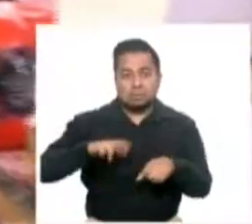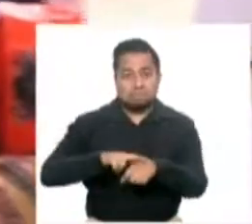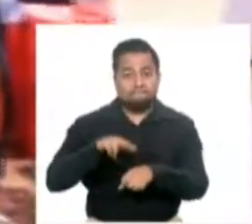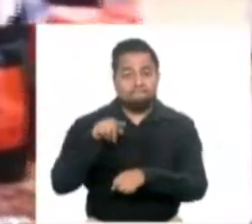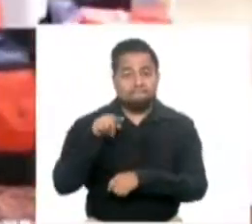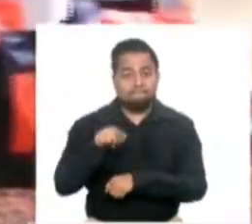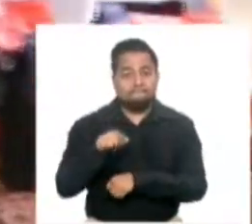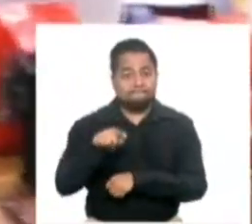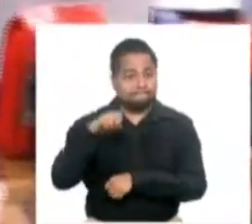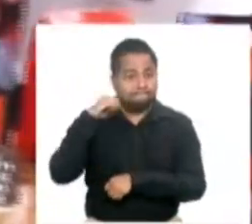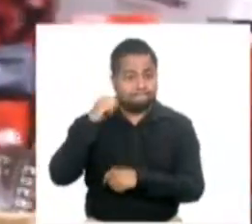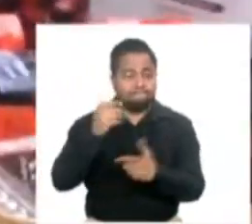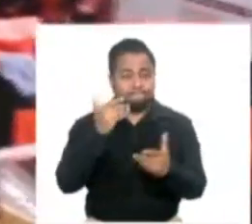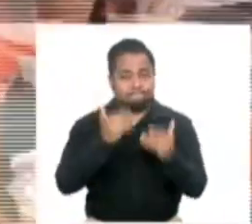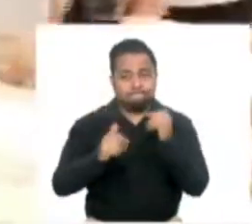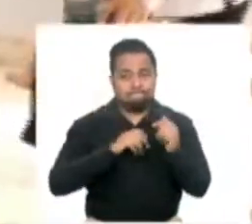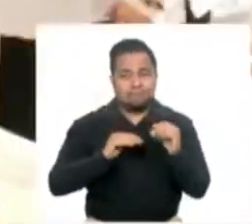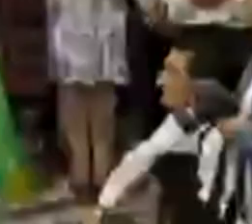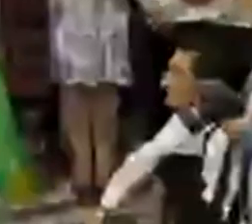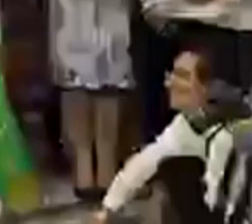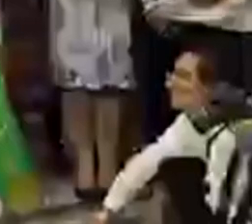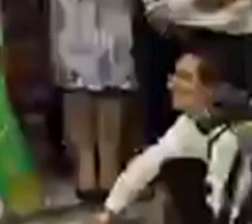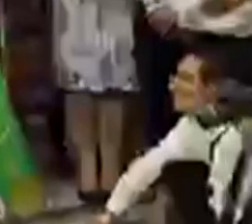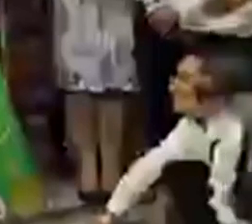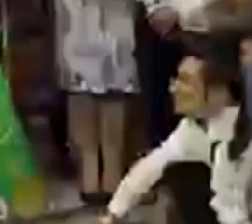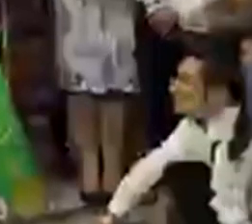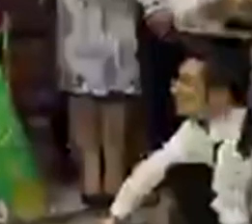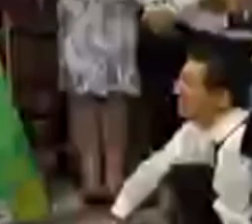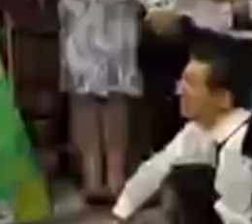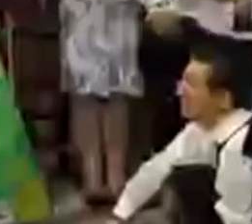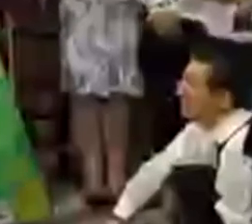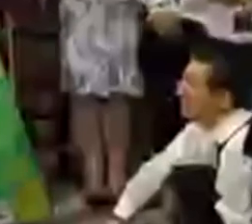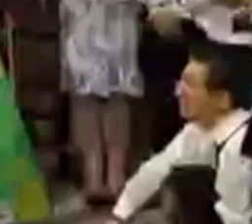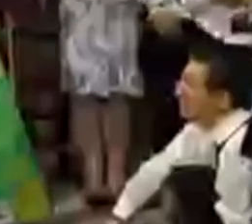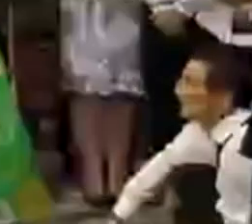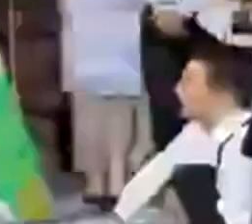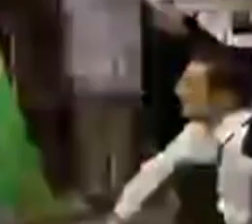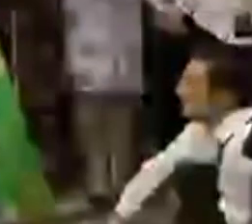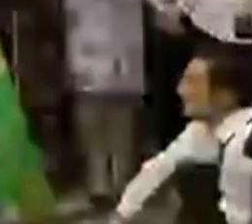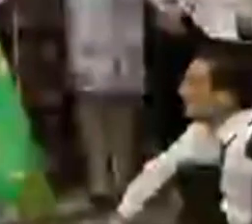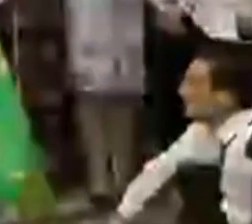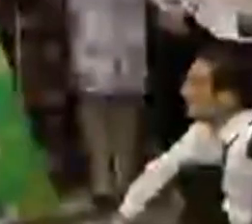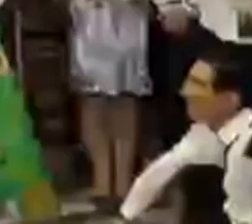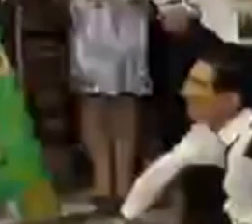gobernador Oaxaca crecerá mucho informó para meganoticias ugel Cabrera